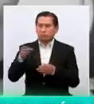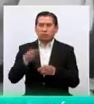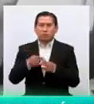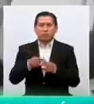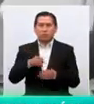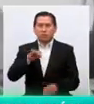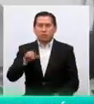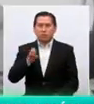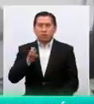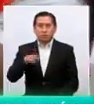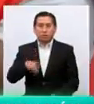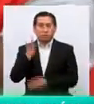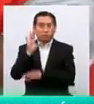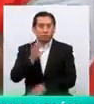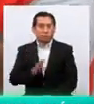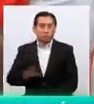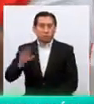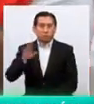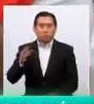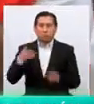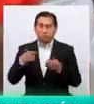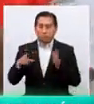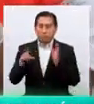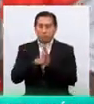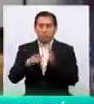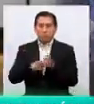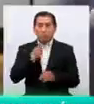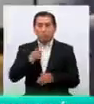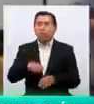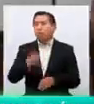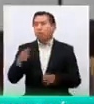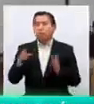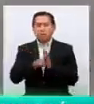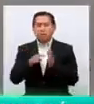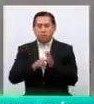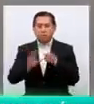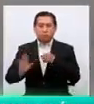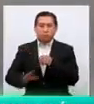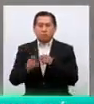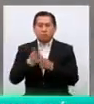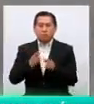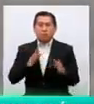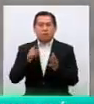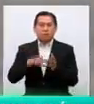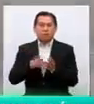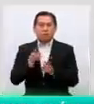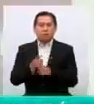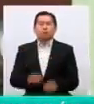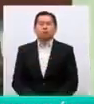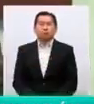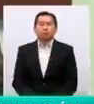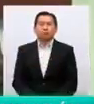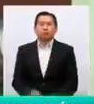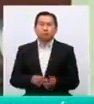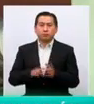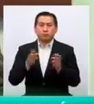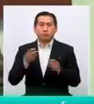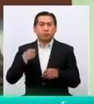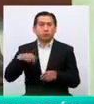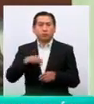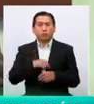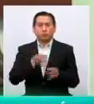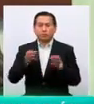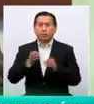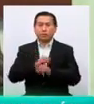Gutiérrez, que en nuestro país está vigente la ley de imprenta y otras normas que protegen la libertad de expresión. Al respecto, queremos hacer